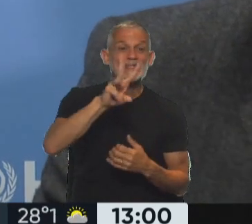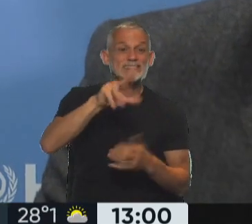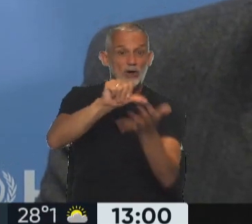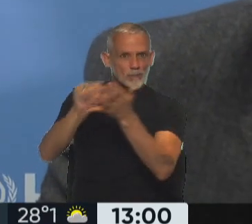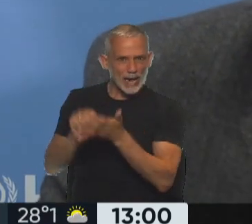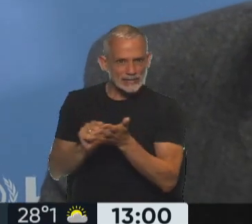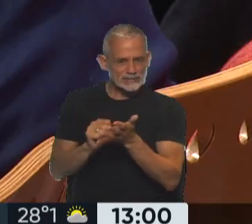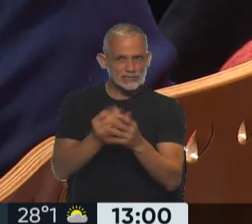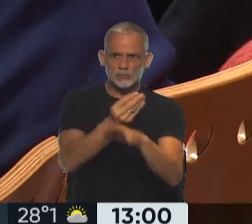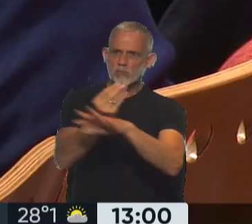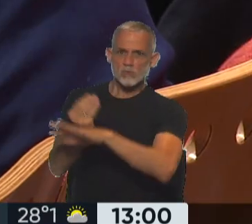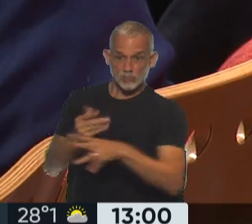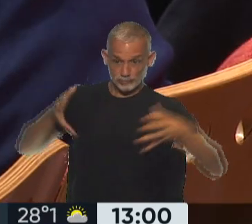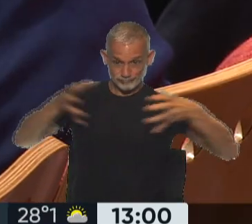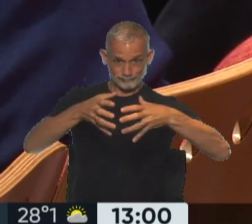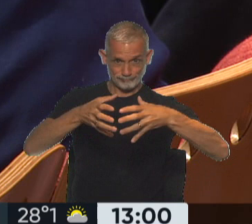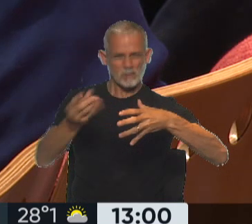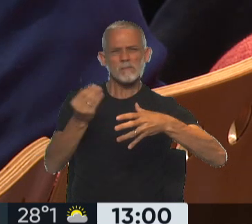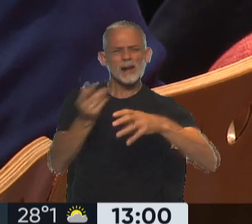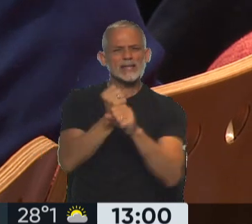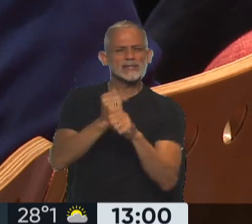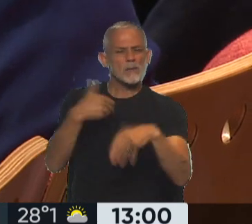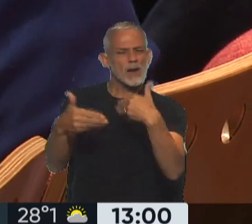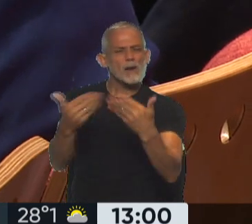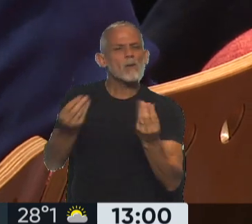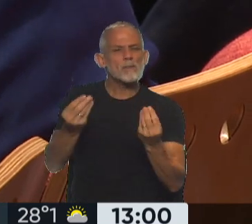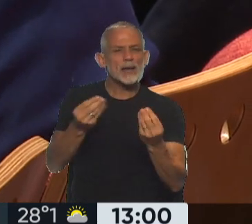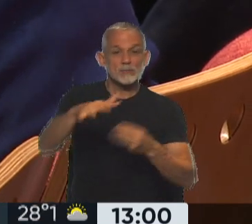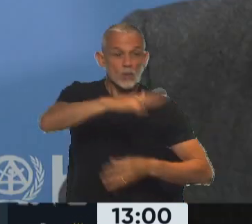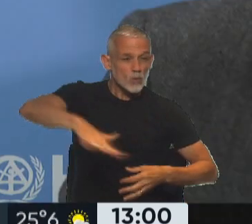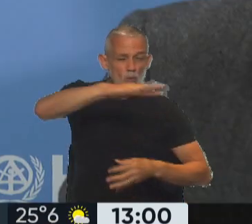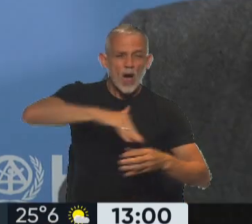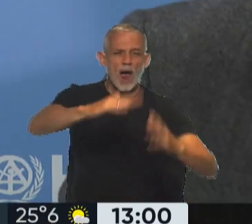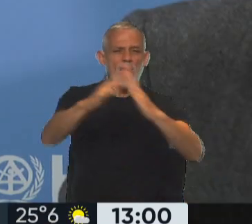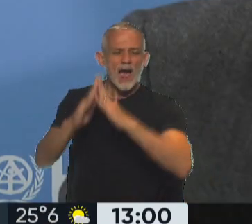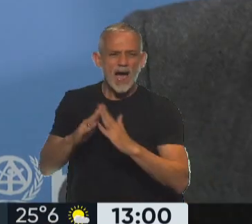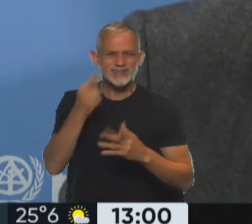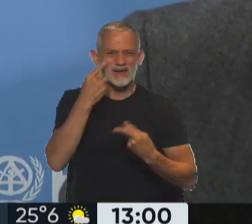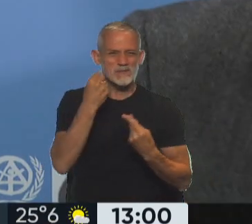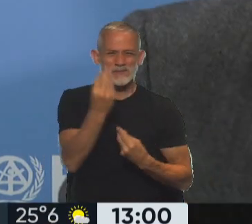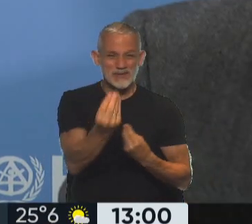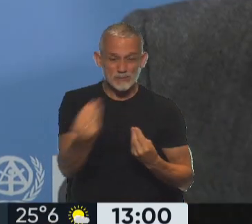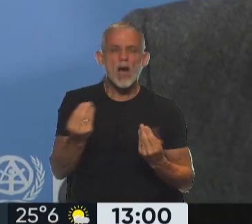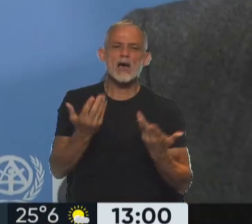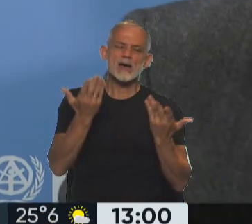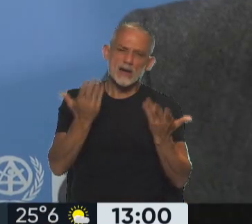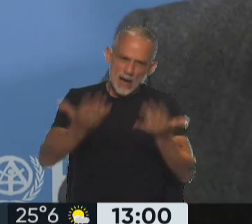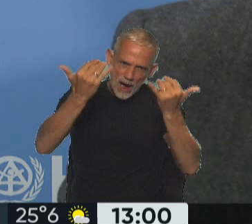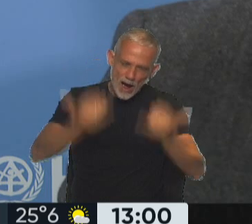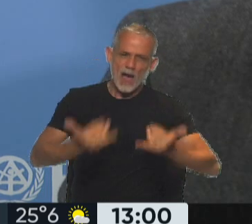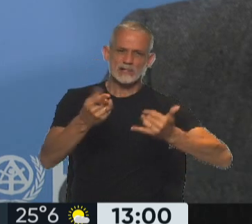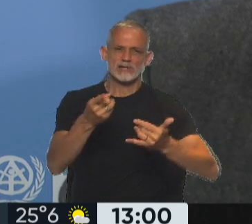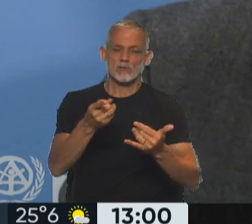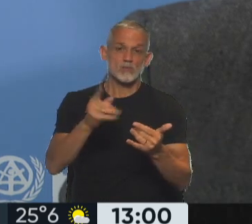representados, trabajamos para que el hábitat y la vivienda pueda instalarse como